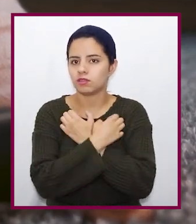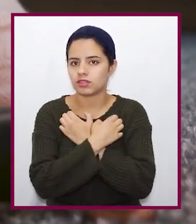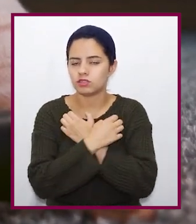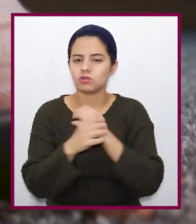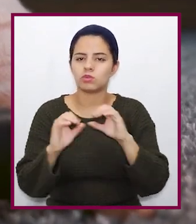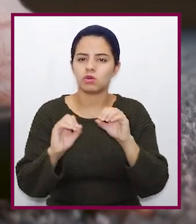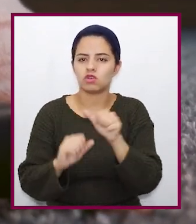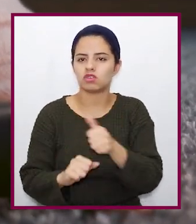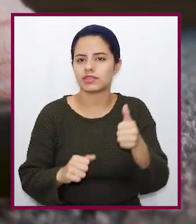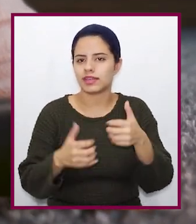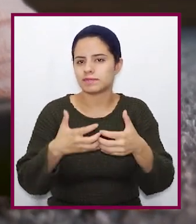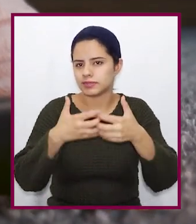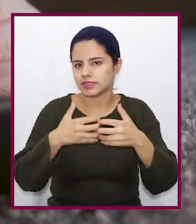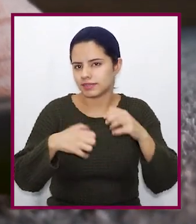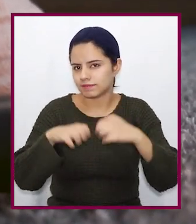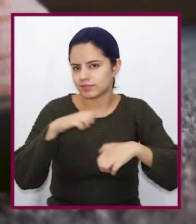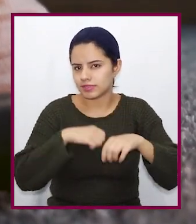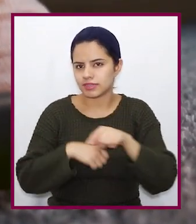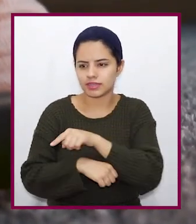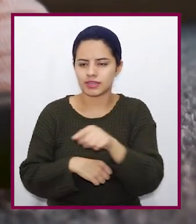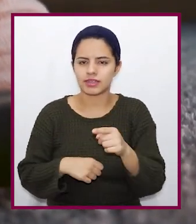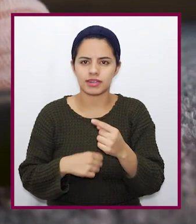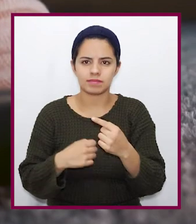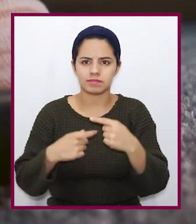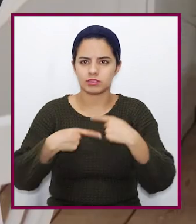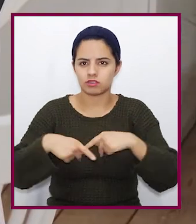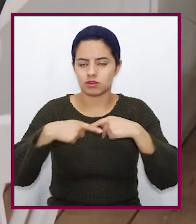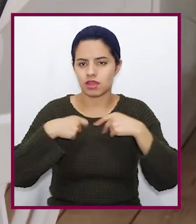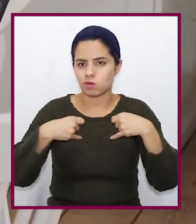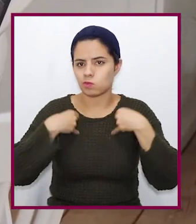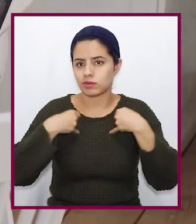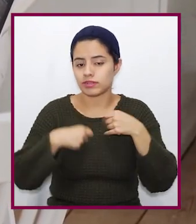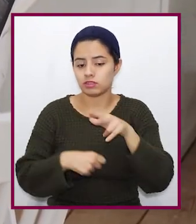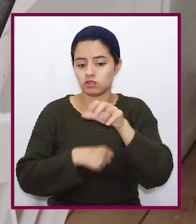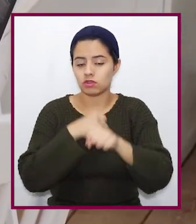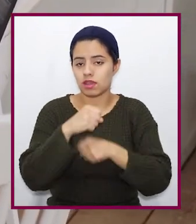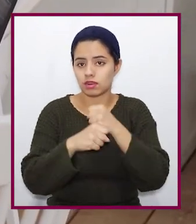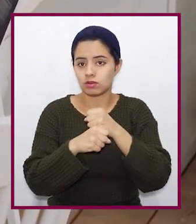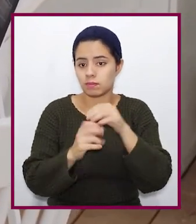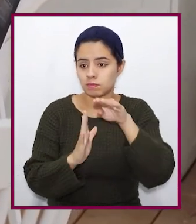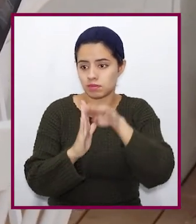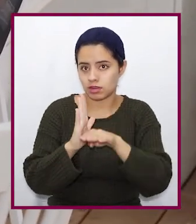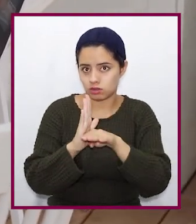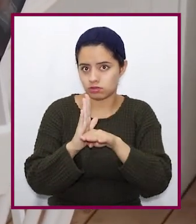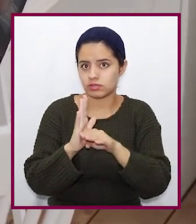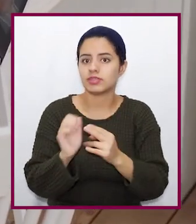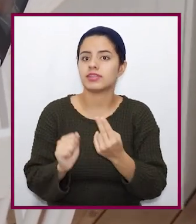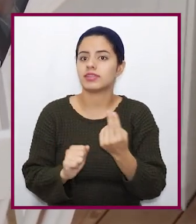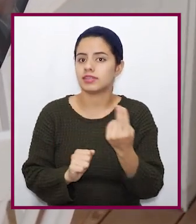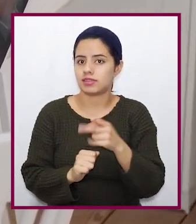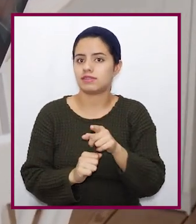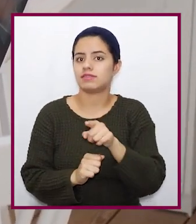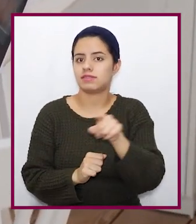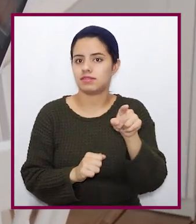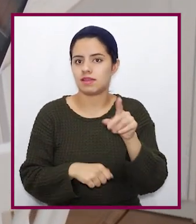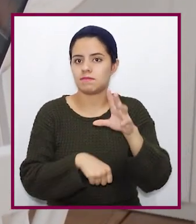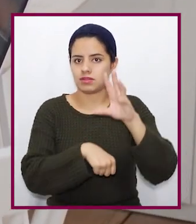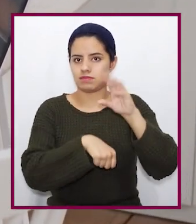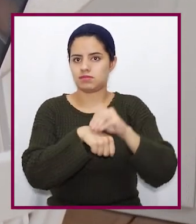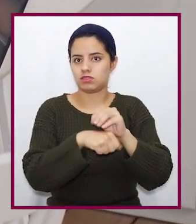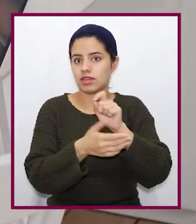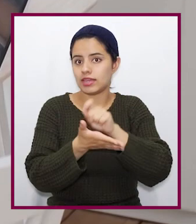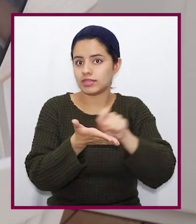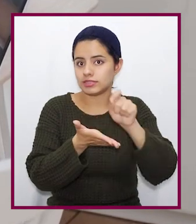realice actividades con menores de edad en Internet deberá contar con el permiso escrito y